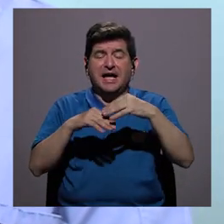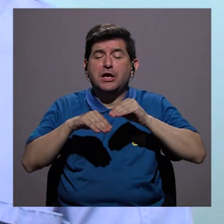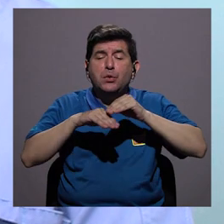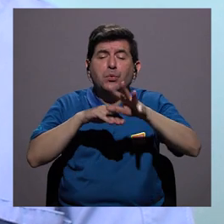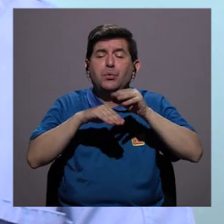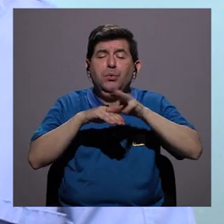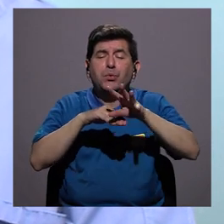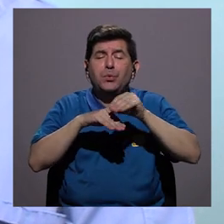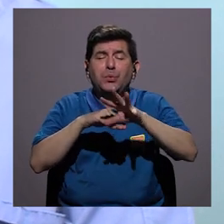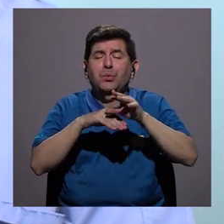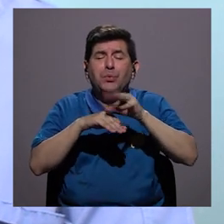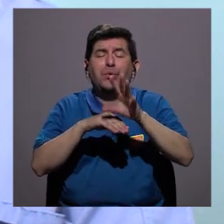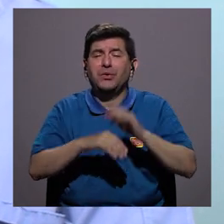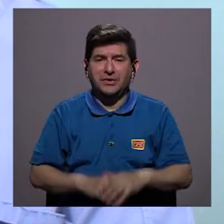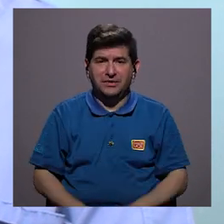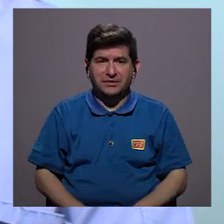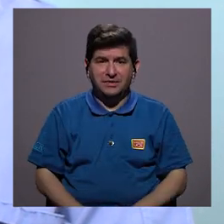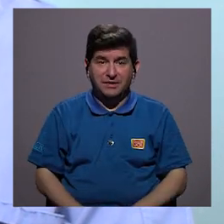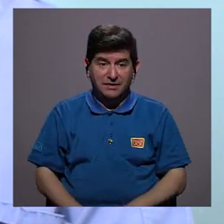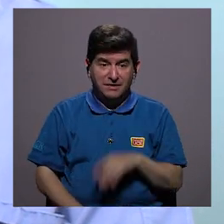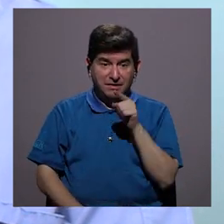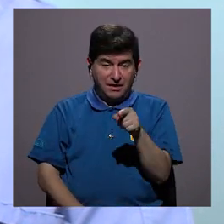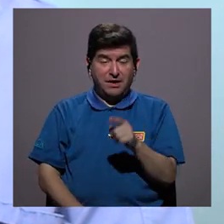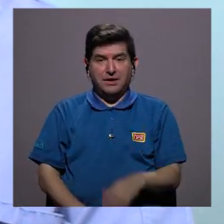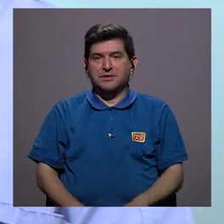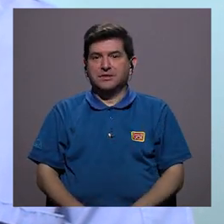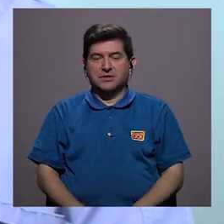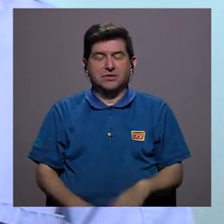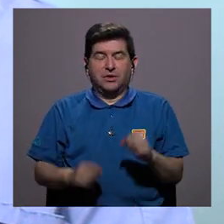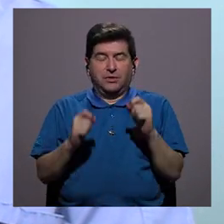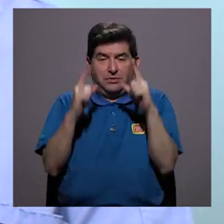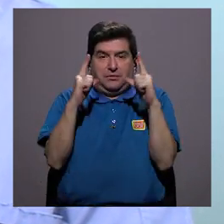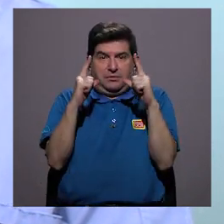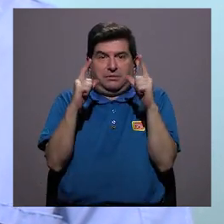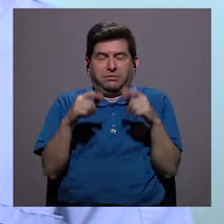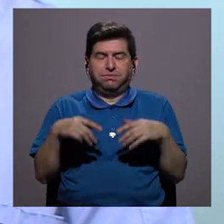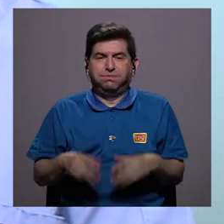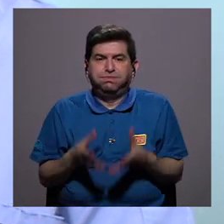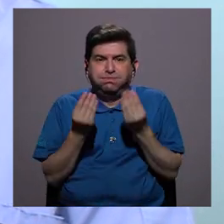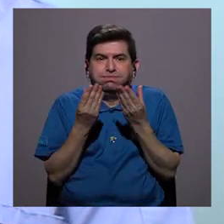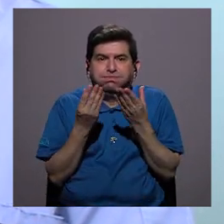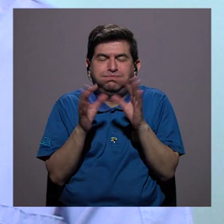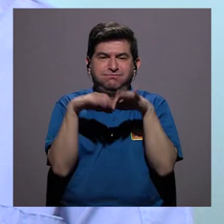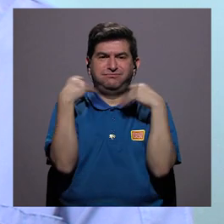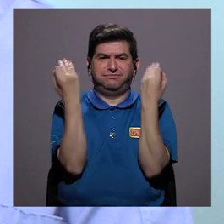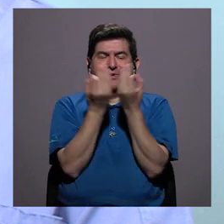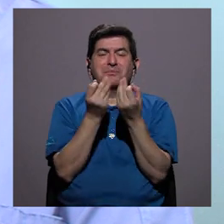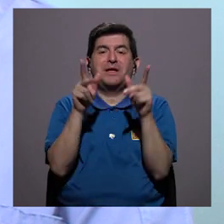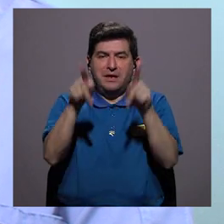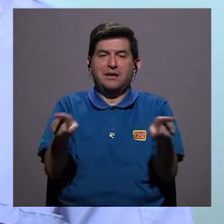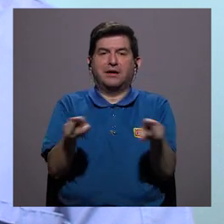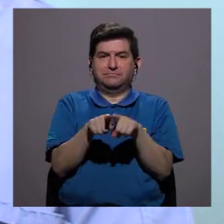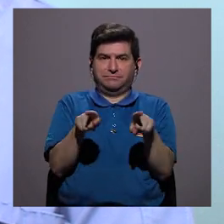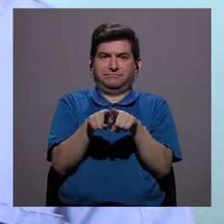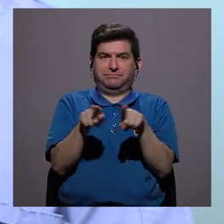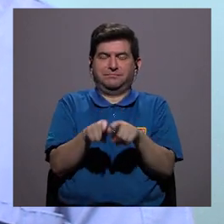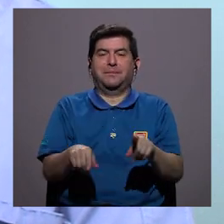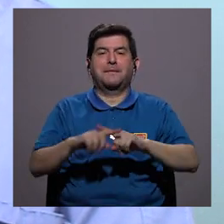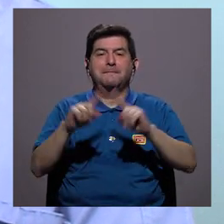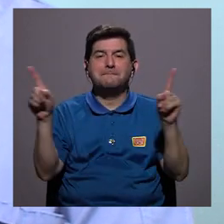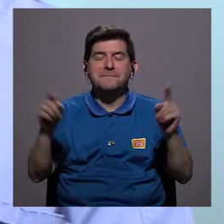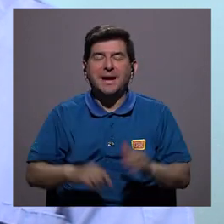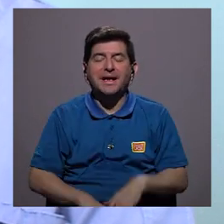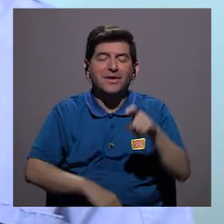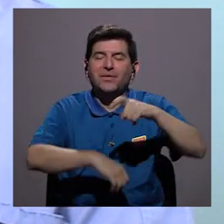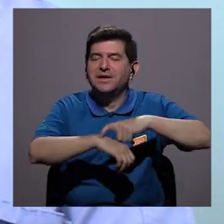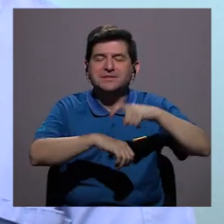sangre. Eso causa mucho susto, mucho terror en la familia y en la persona, pero